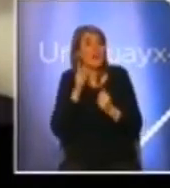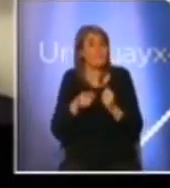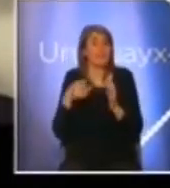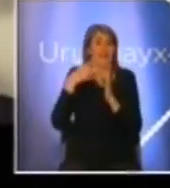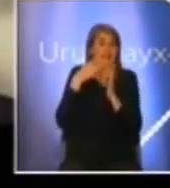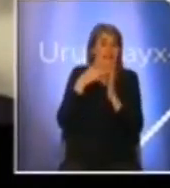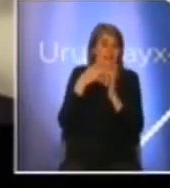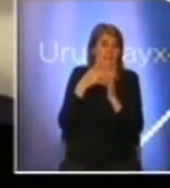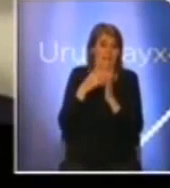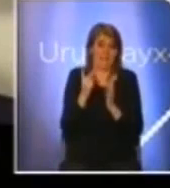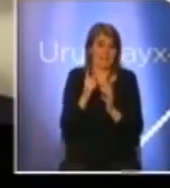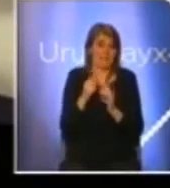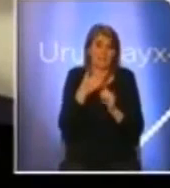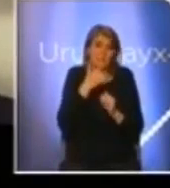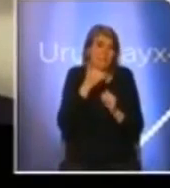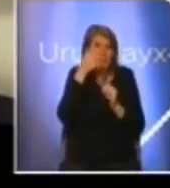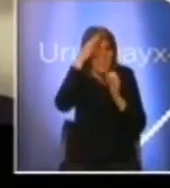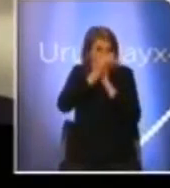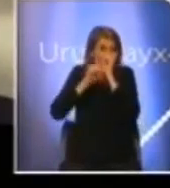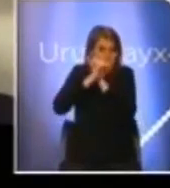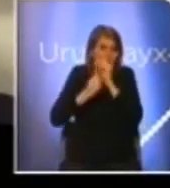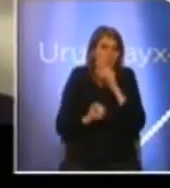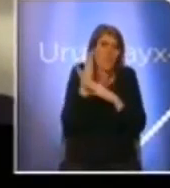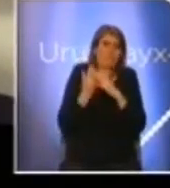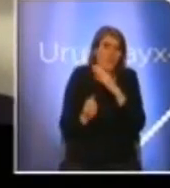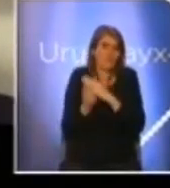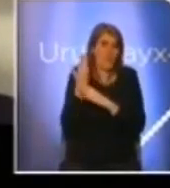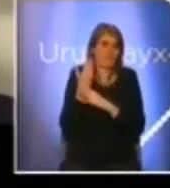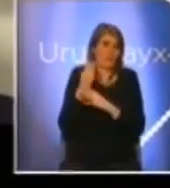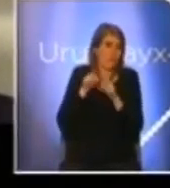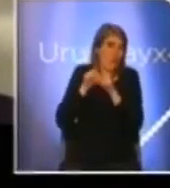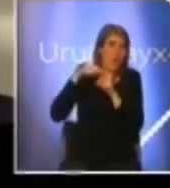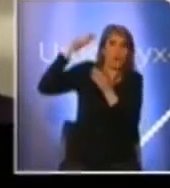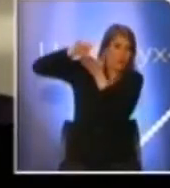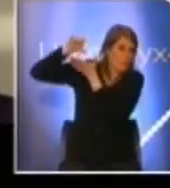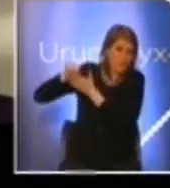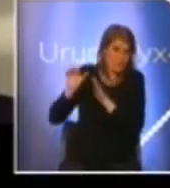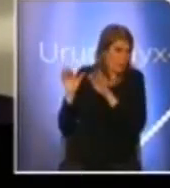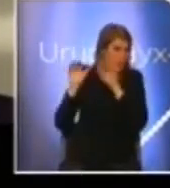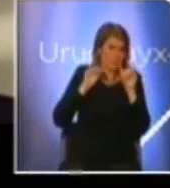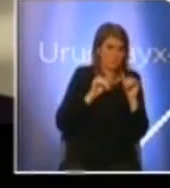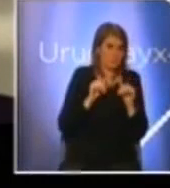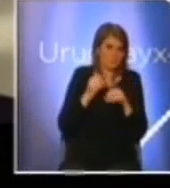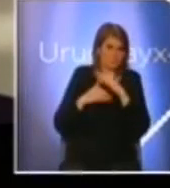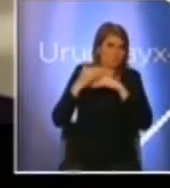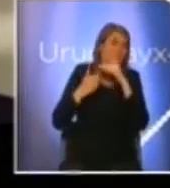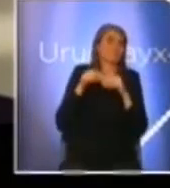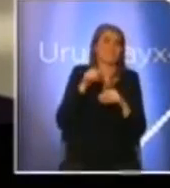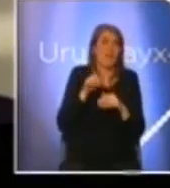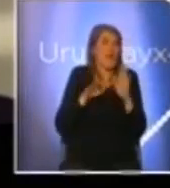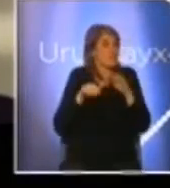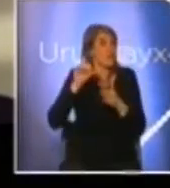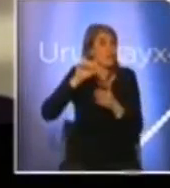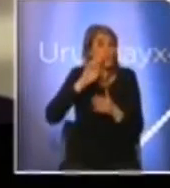se incorporaron tecnologías de punta a nivel global, y Uruguay también pasó a ser un referente en muchas de esas